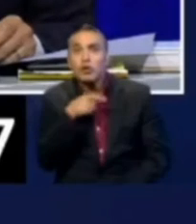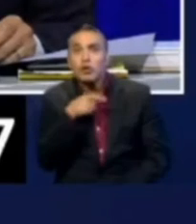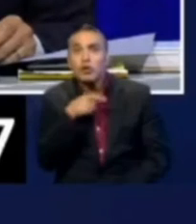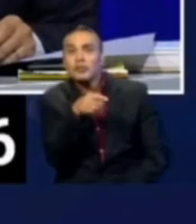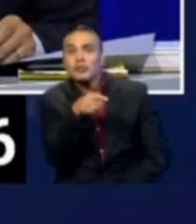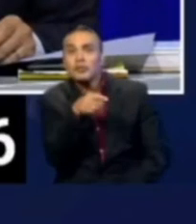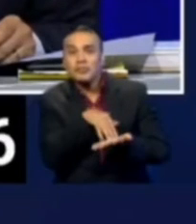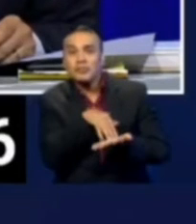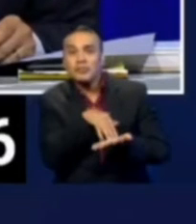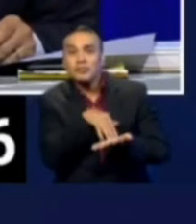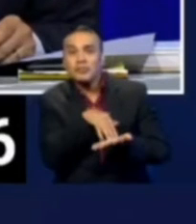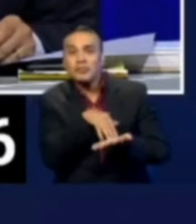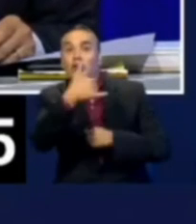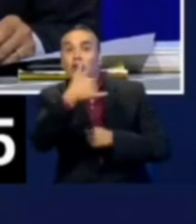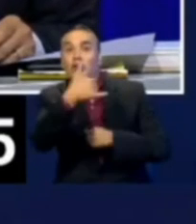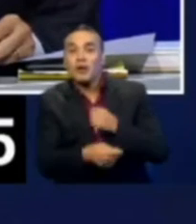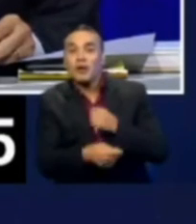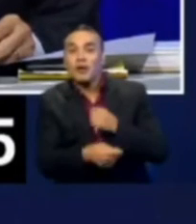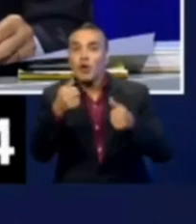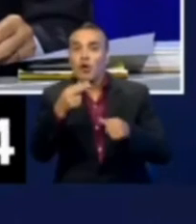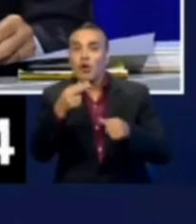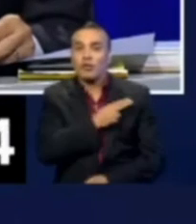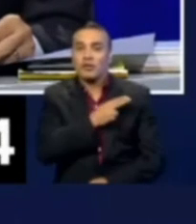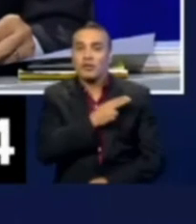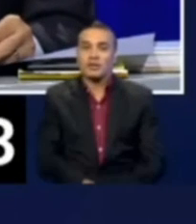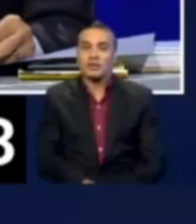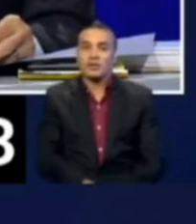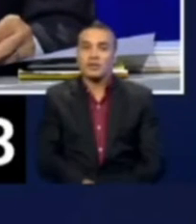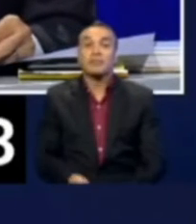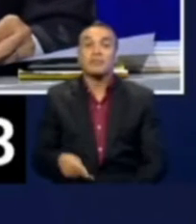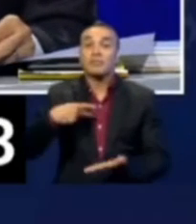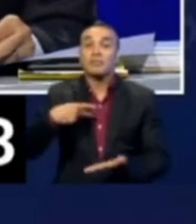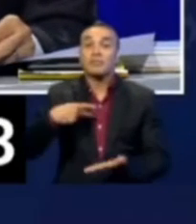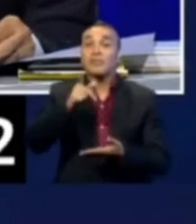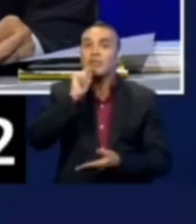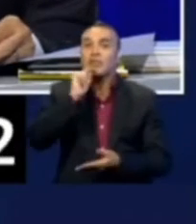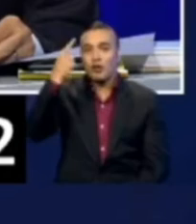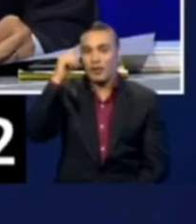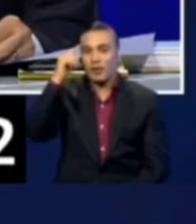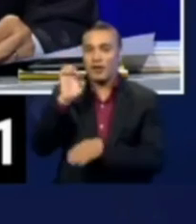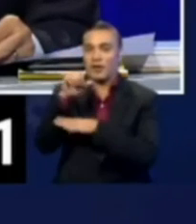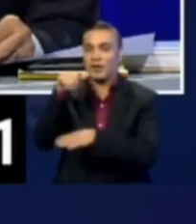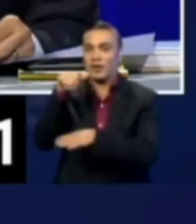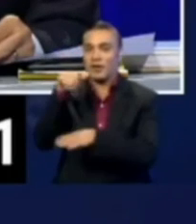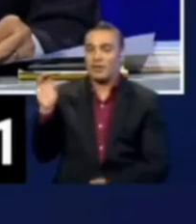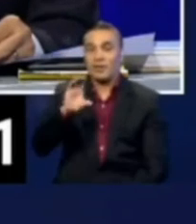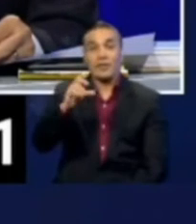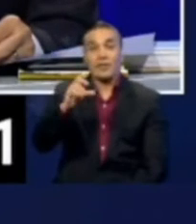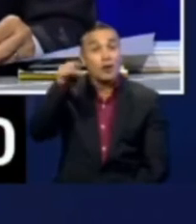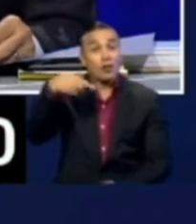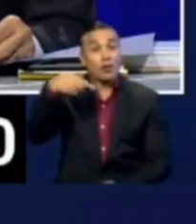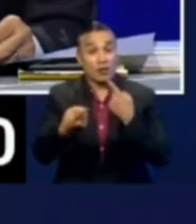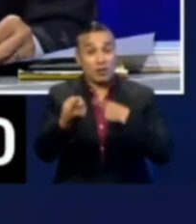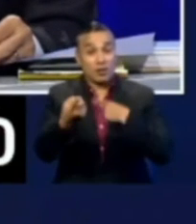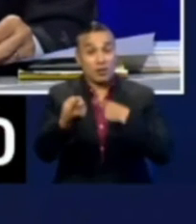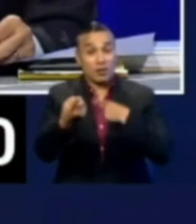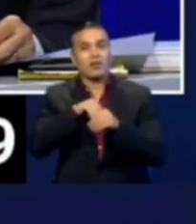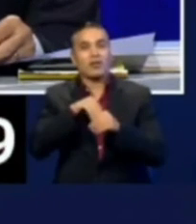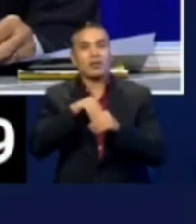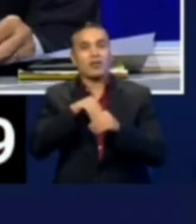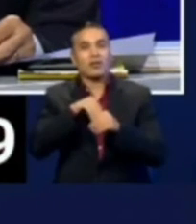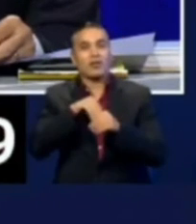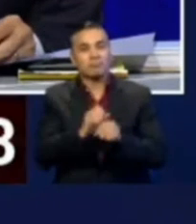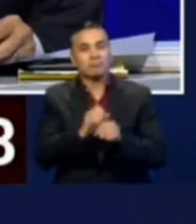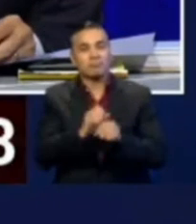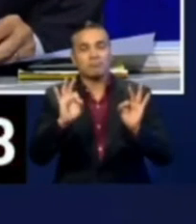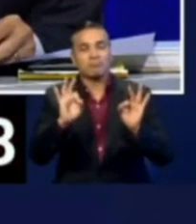de estudiar en el exterior, en una buena universidad, financiado por el Estado ecuatoriano, para que cuando regrese se